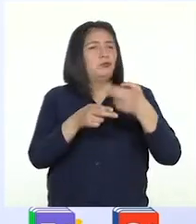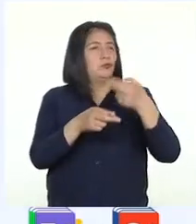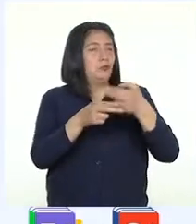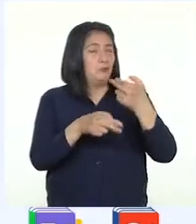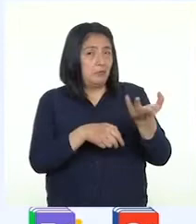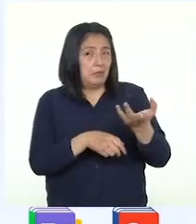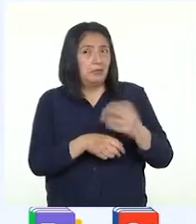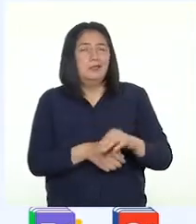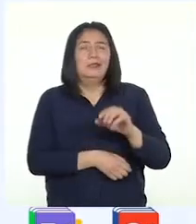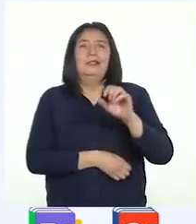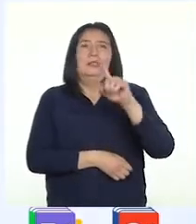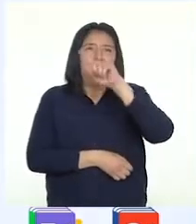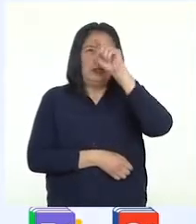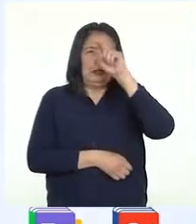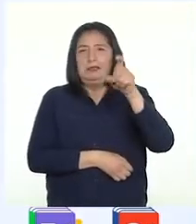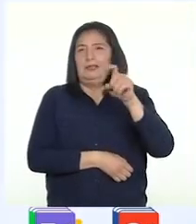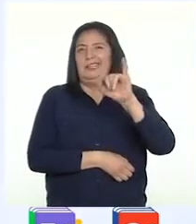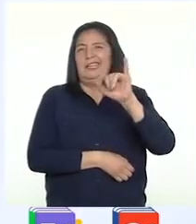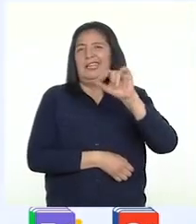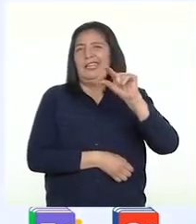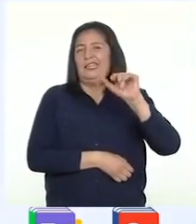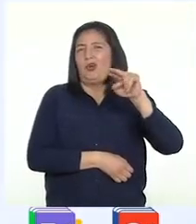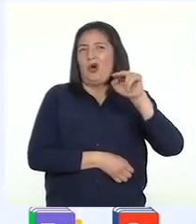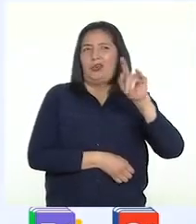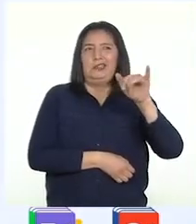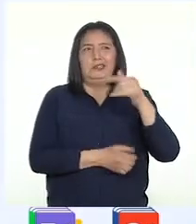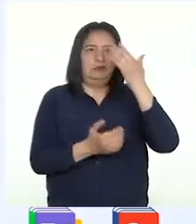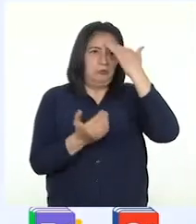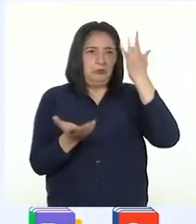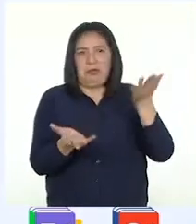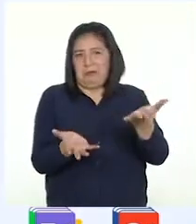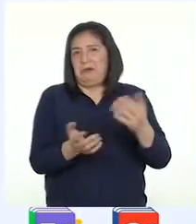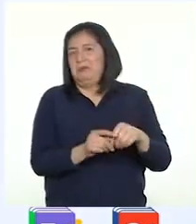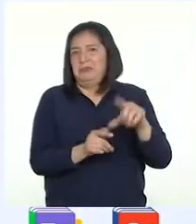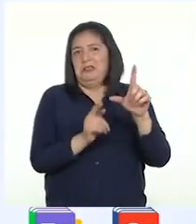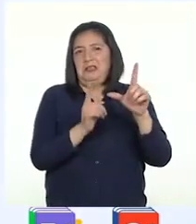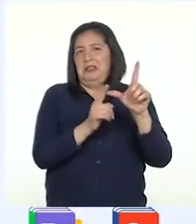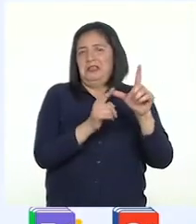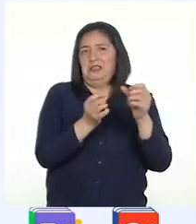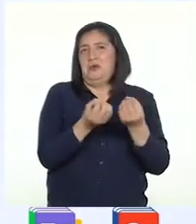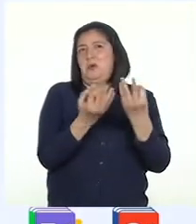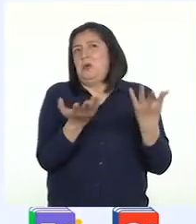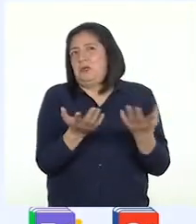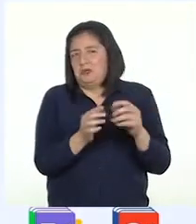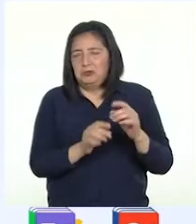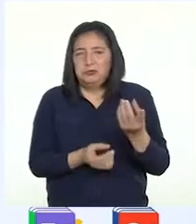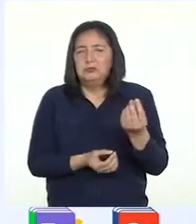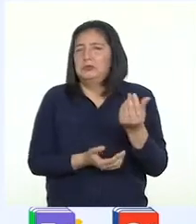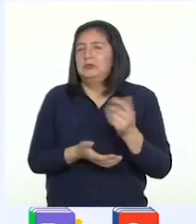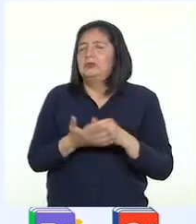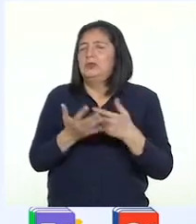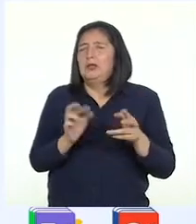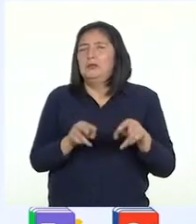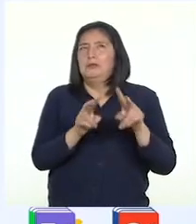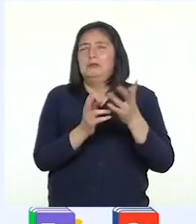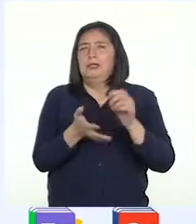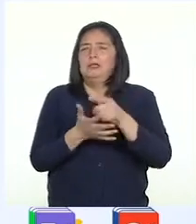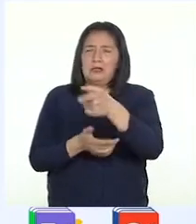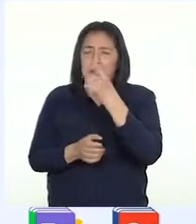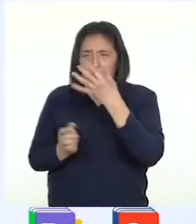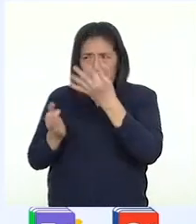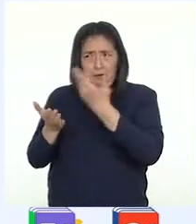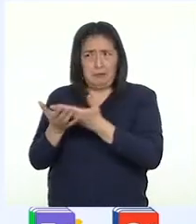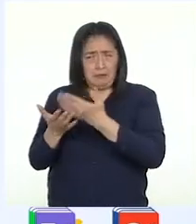llama... ¡incógnita! ¡Eso mismo! Para que vean cómo esto se puede aplicar a una situación